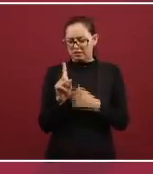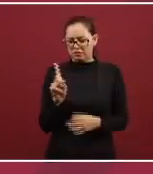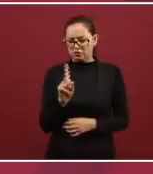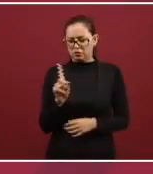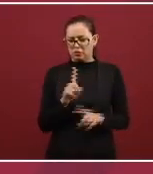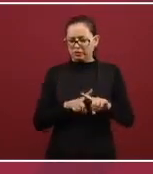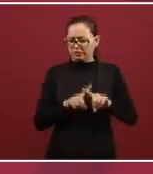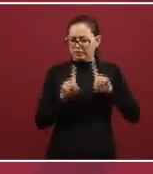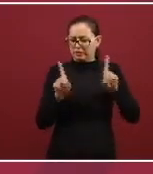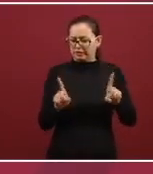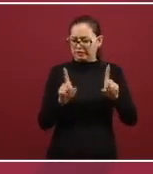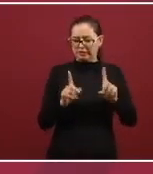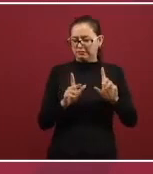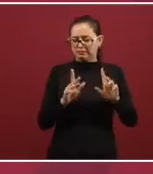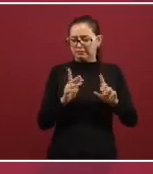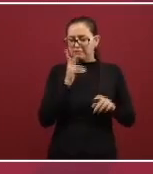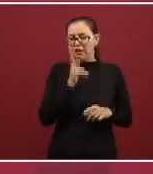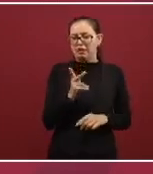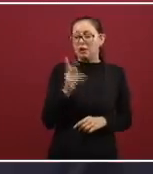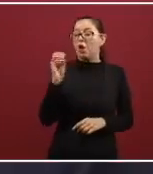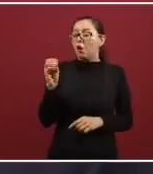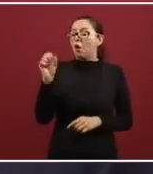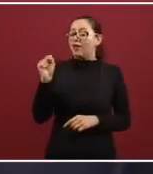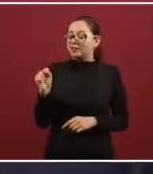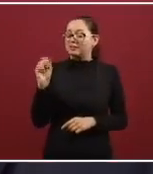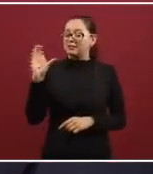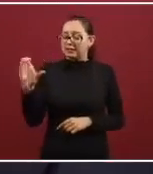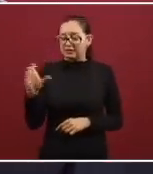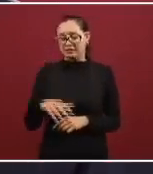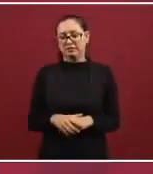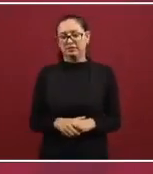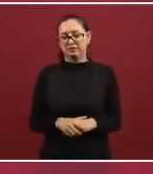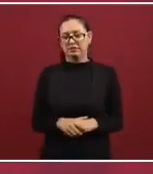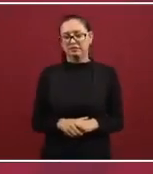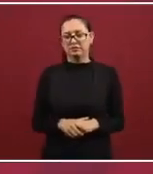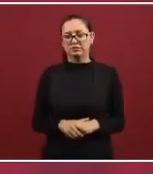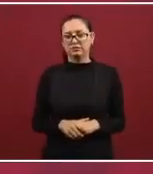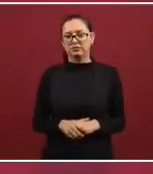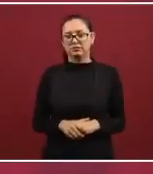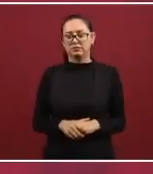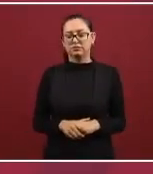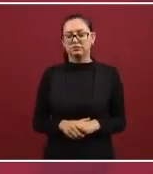es exactamente esto. De la sociedad civil, no todos, desde luego, no quiero generalizar,